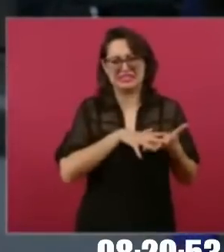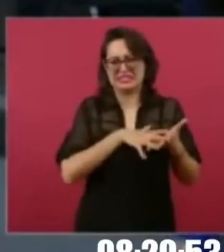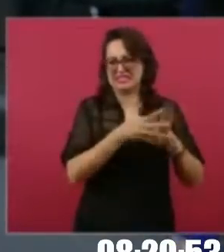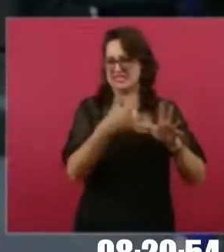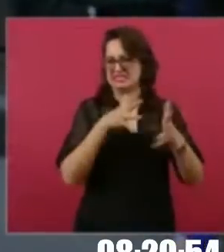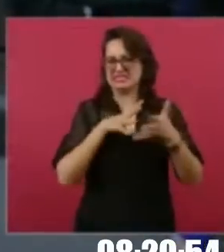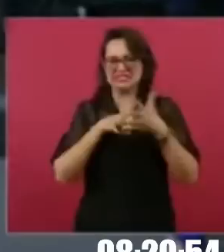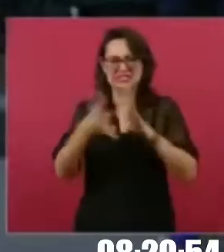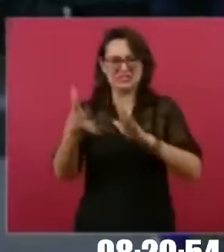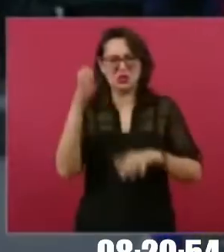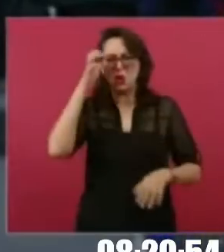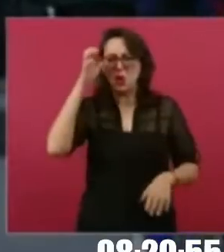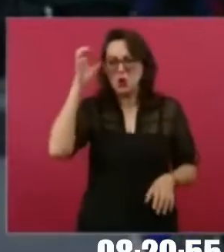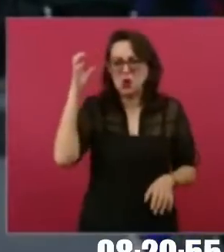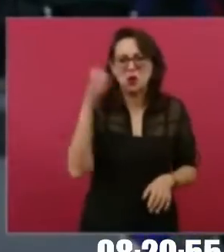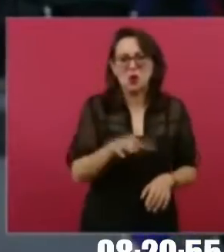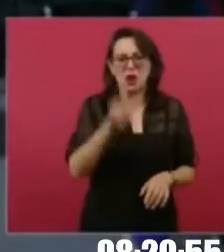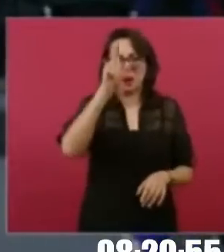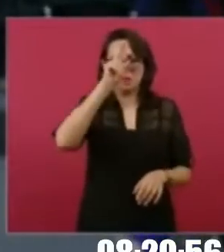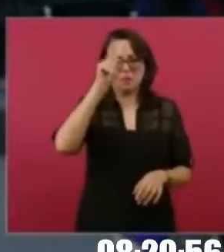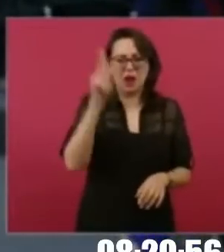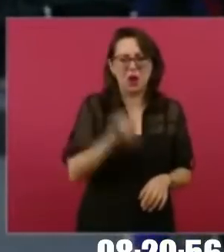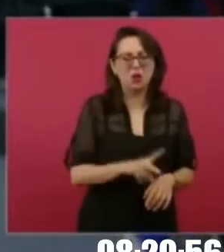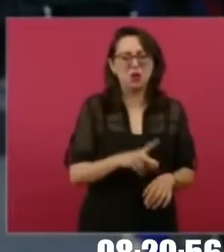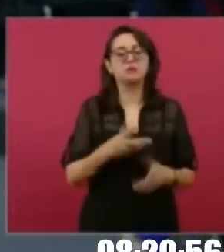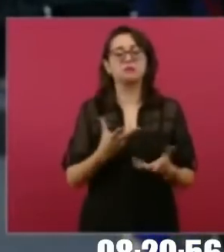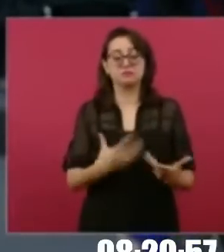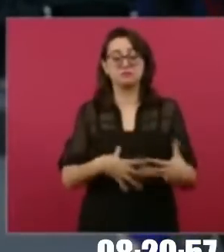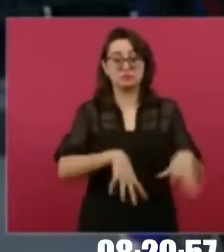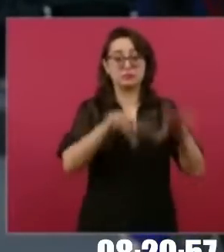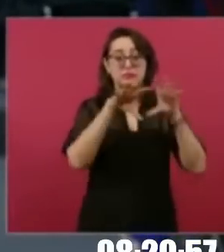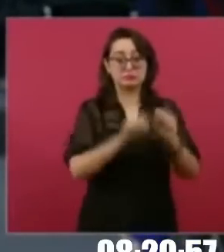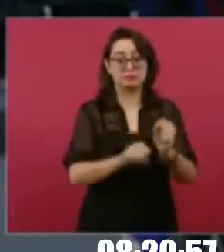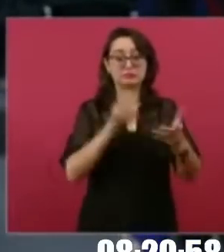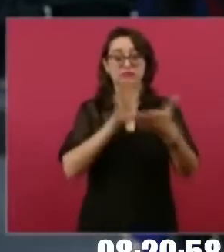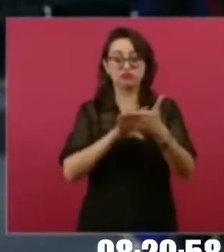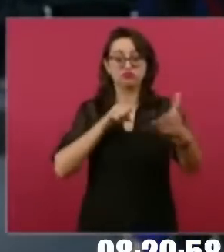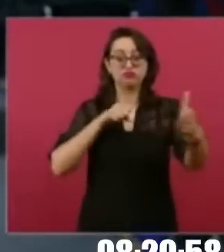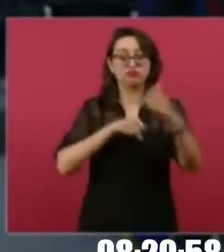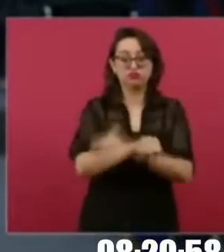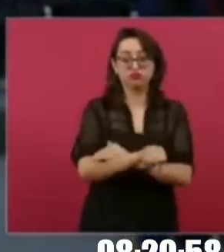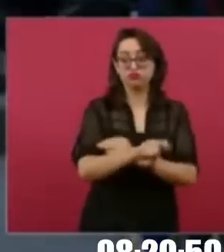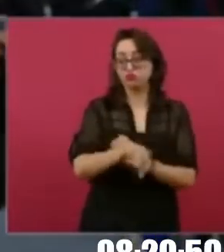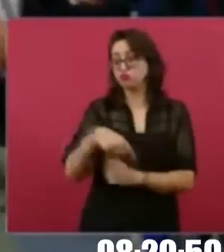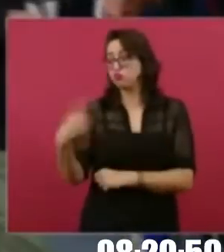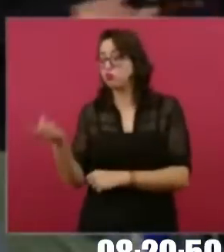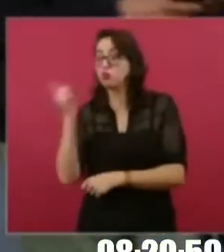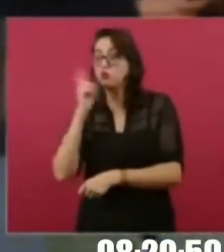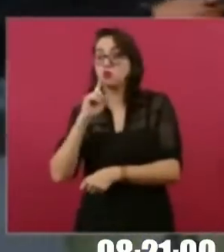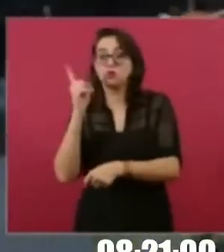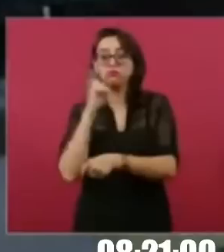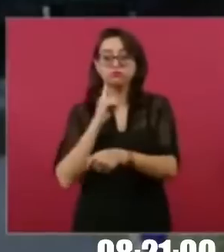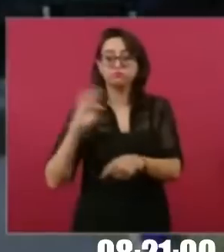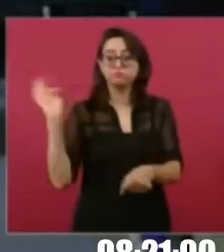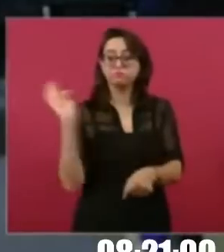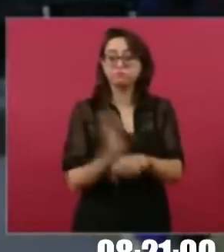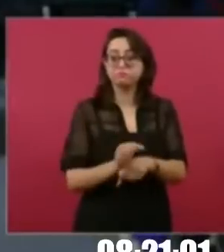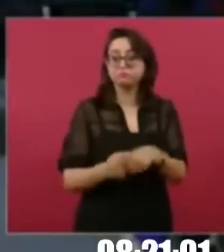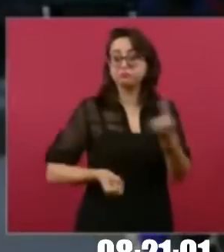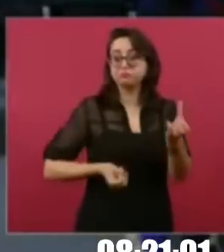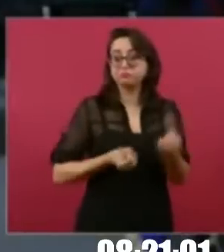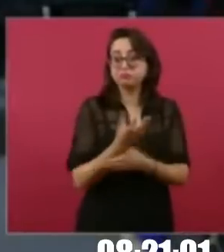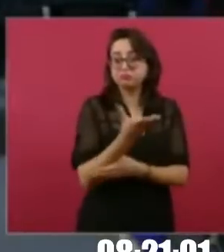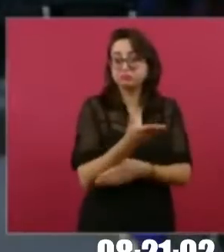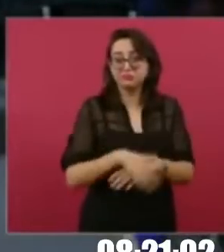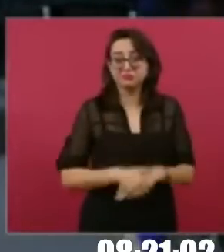ha se ha generado en los últimos días allá en Veracruz es preguntarle su opinión que le ha dicho el gobernador Cuitláhuac García al respecto en